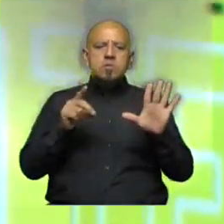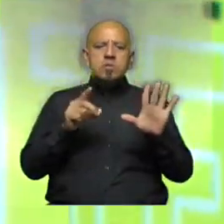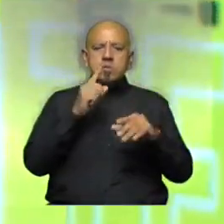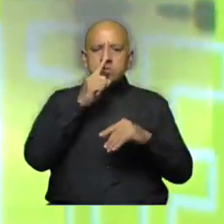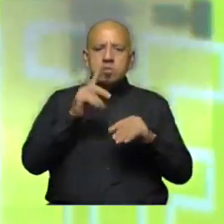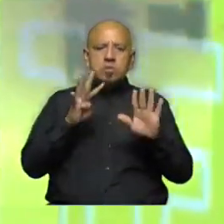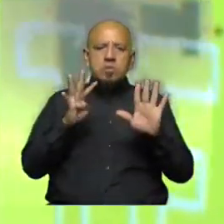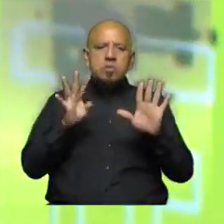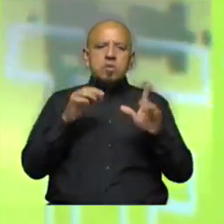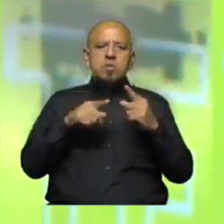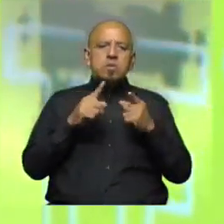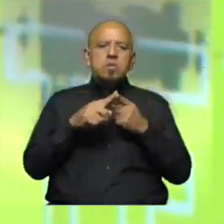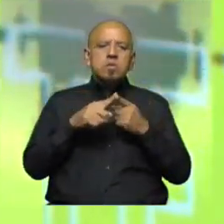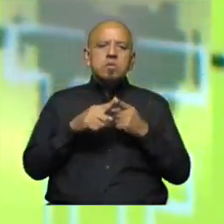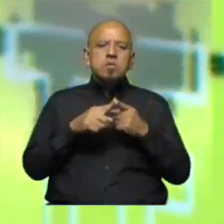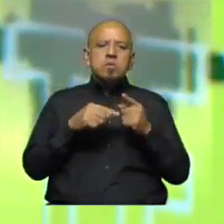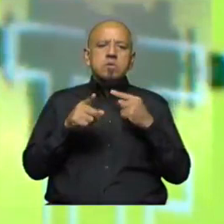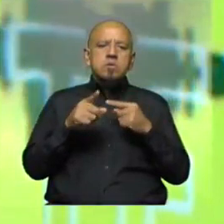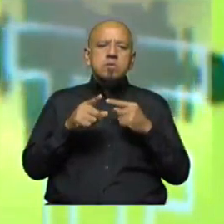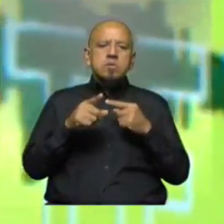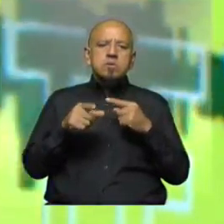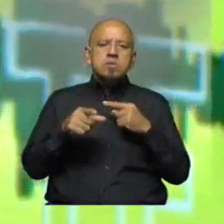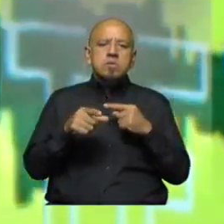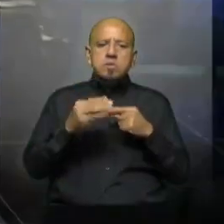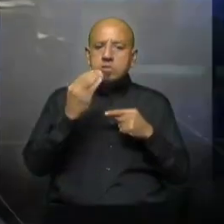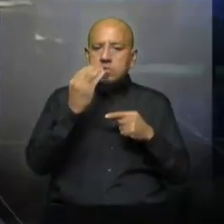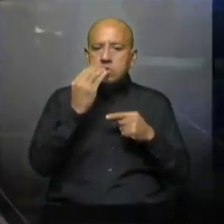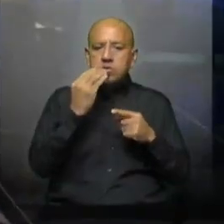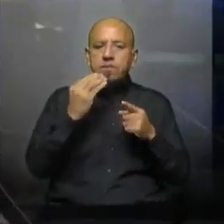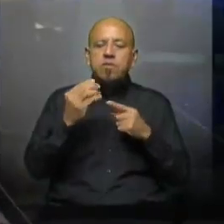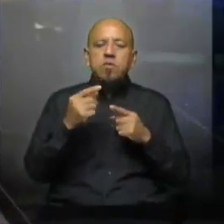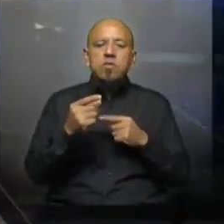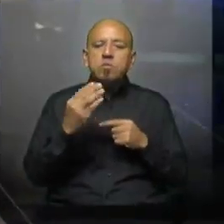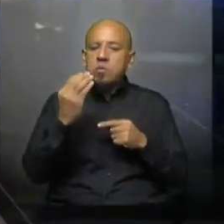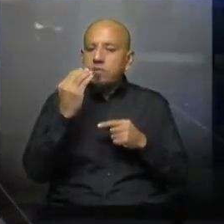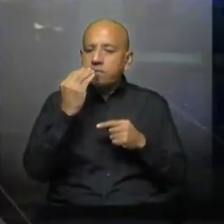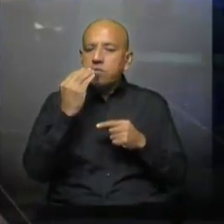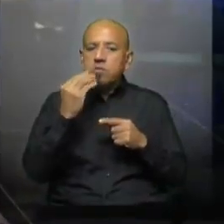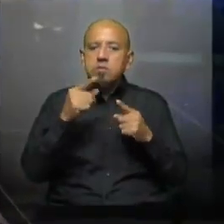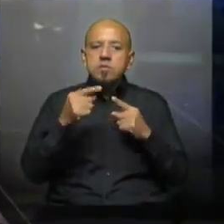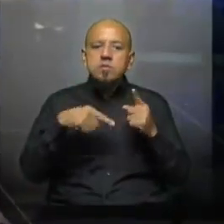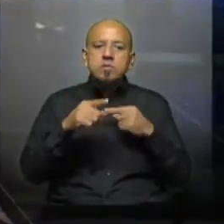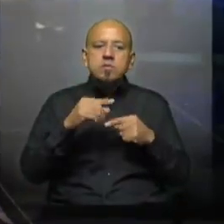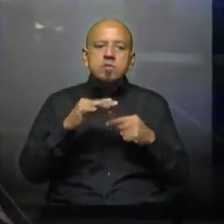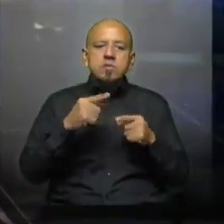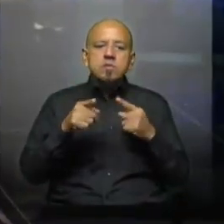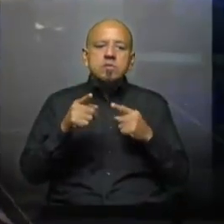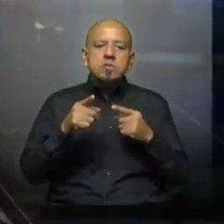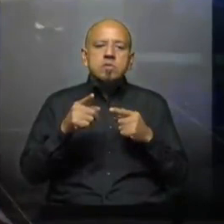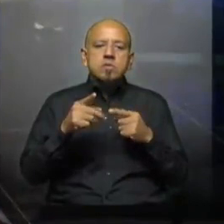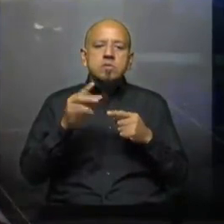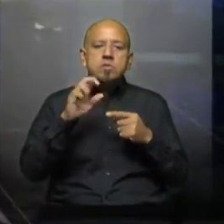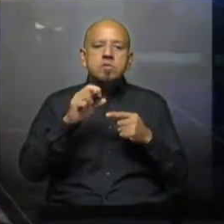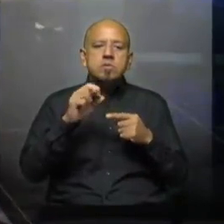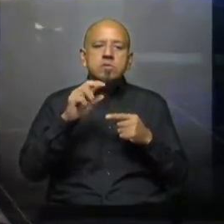los músicos de la Tabaré, tocaba el yerbomatófono, que lo hacía Leloutier. La banda Leloutier lo hacía, se lo robaron a él, el Rudy. Rudy se